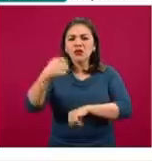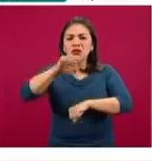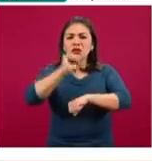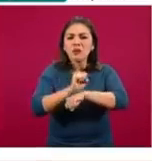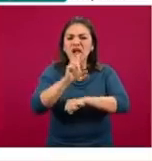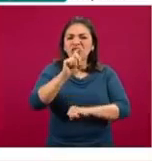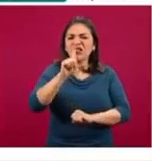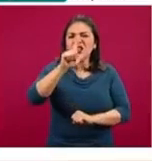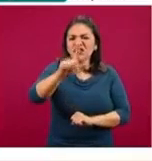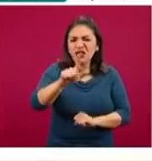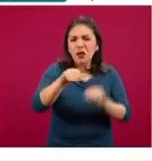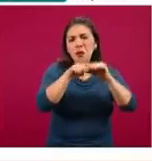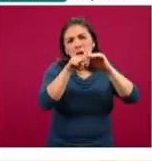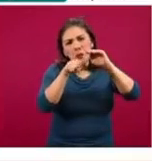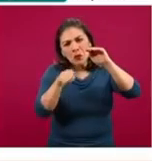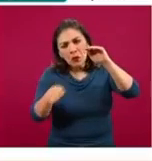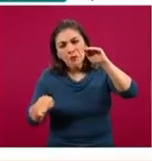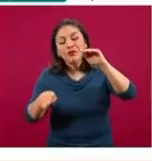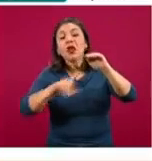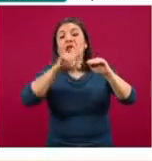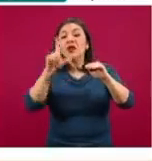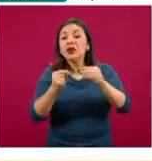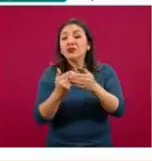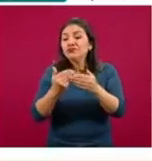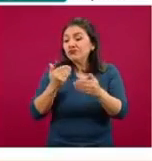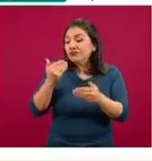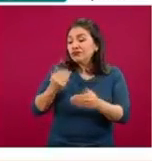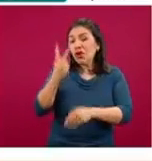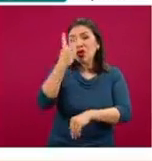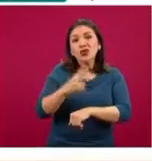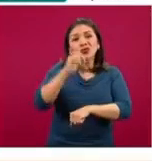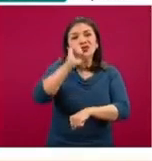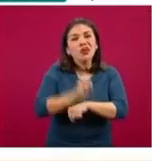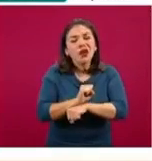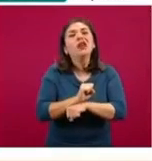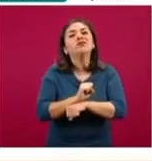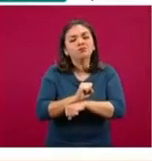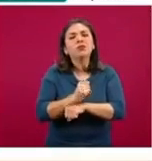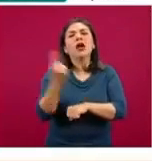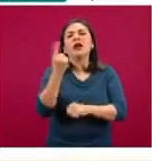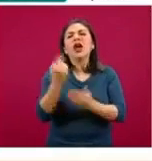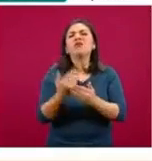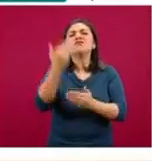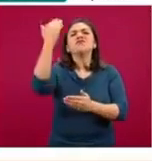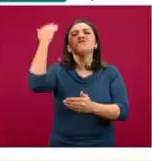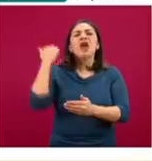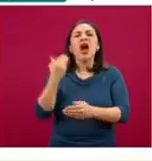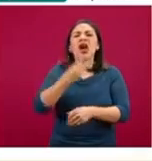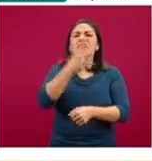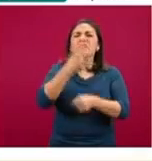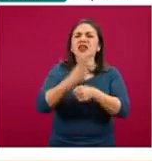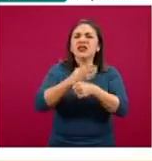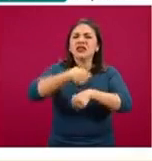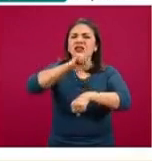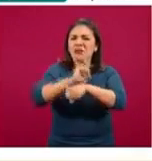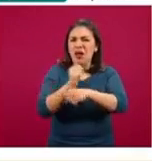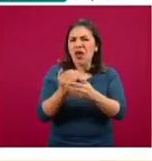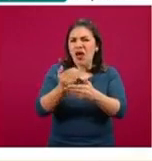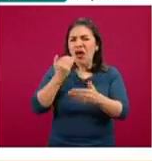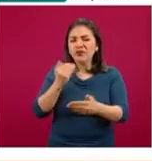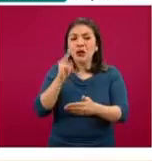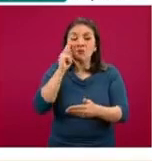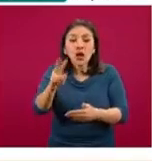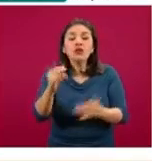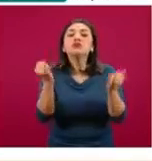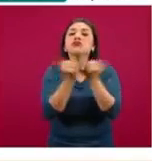semana 37, y en las últimas 2 semanas, en comparación a esa tercera semana hacia atrás,